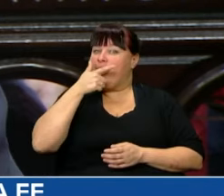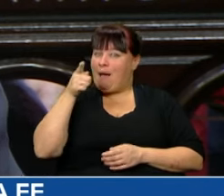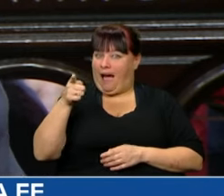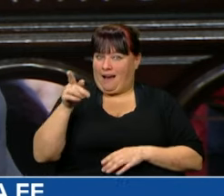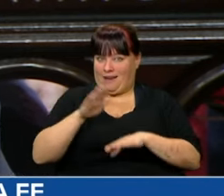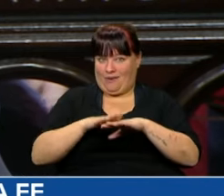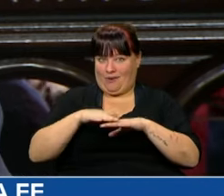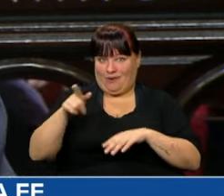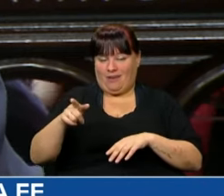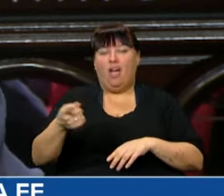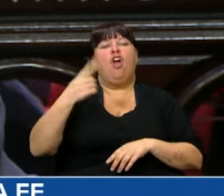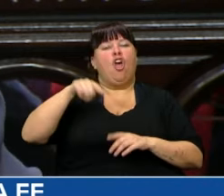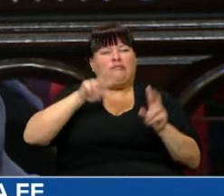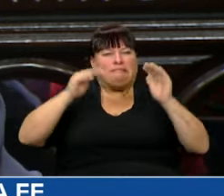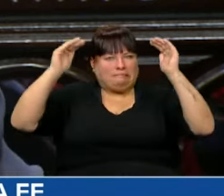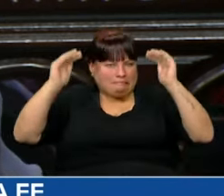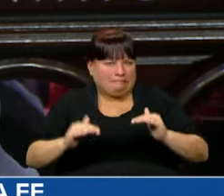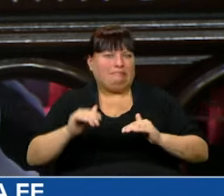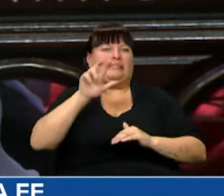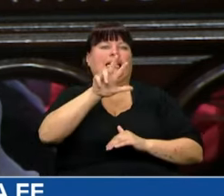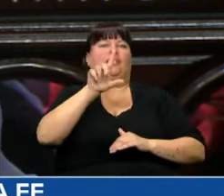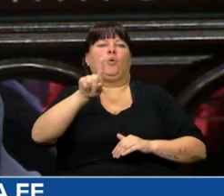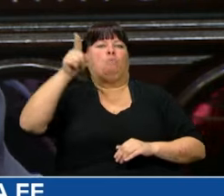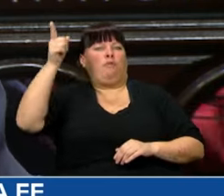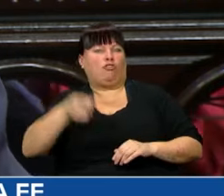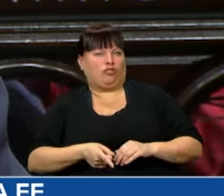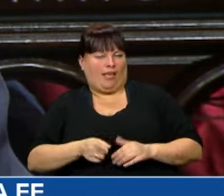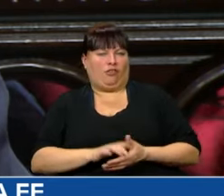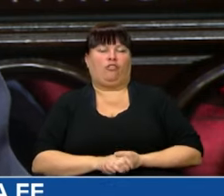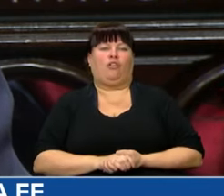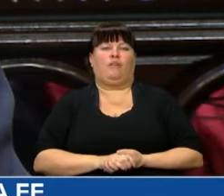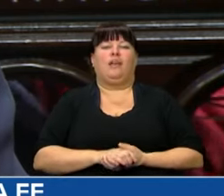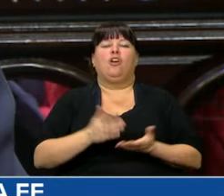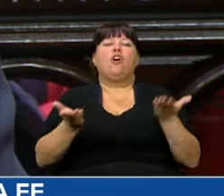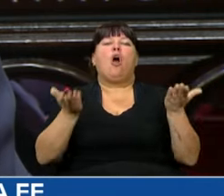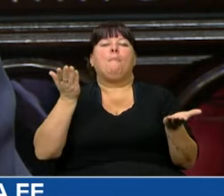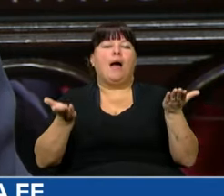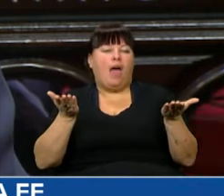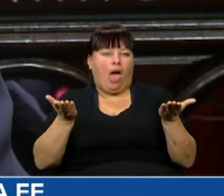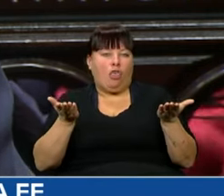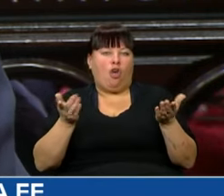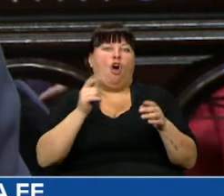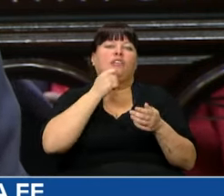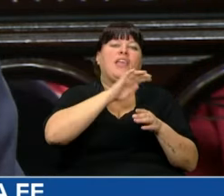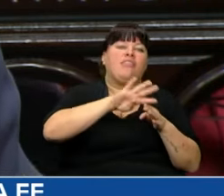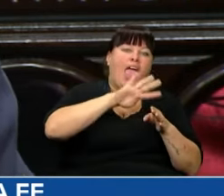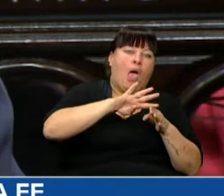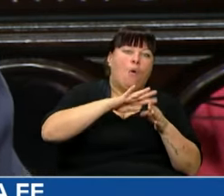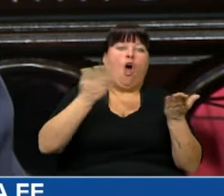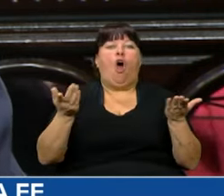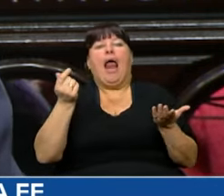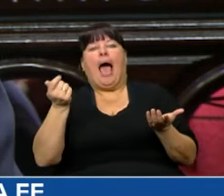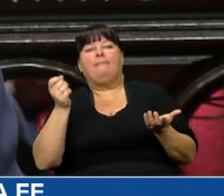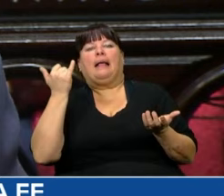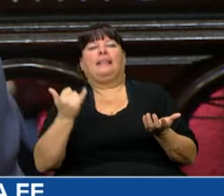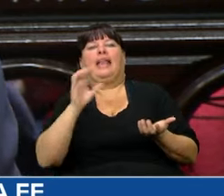Macri. Y nosotros lo hemos bajado nuevamente al 31% en la relación de deuda contra los